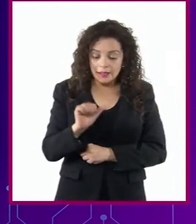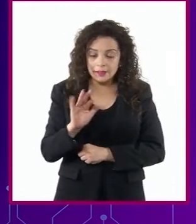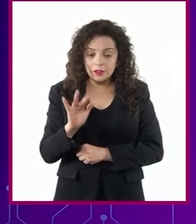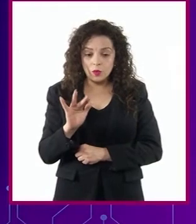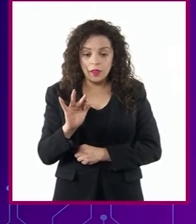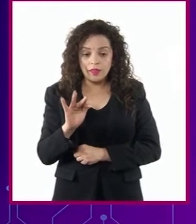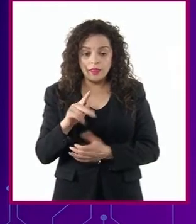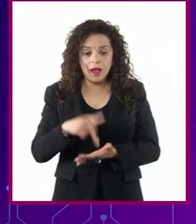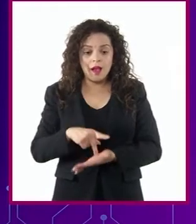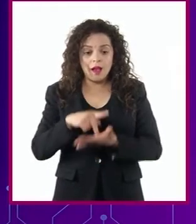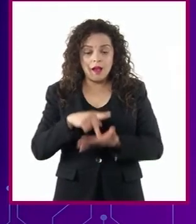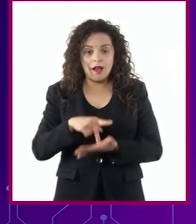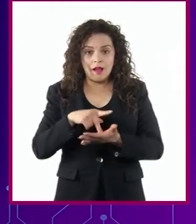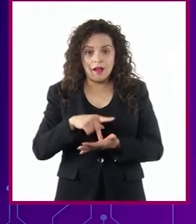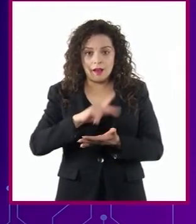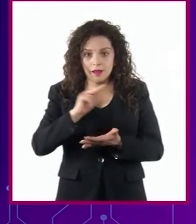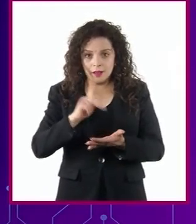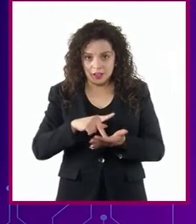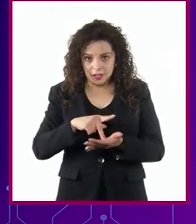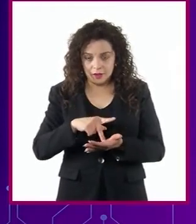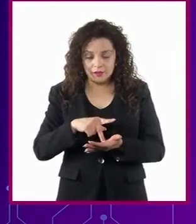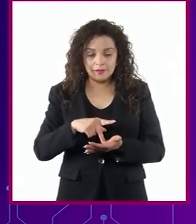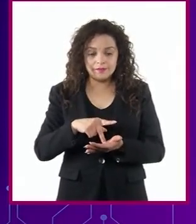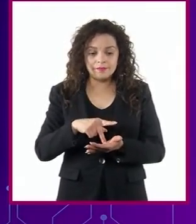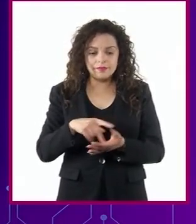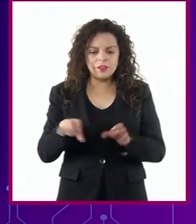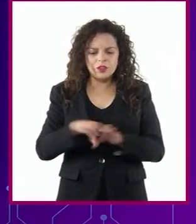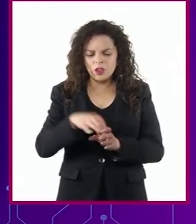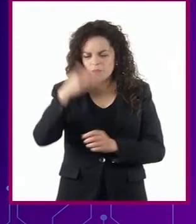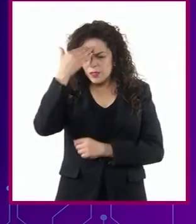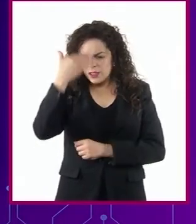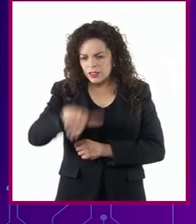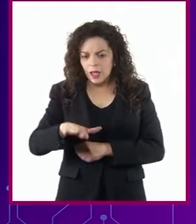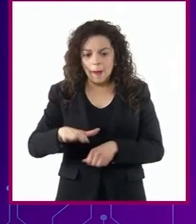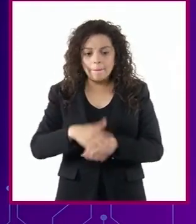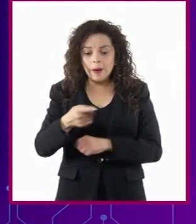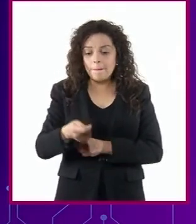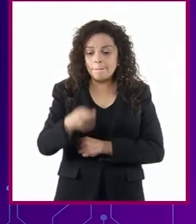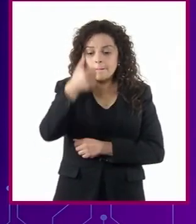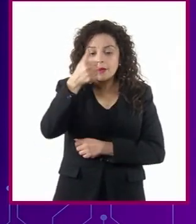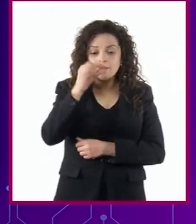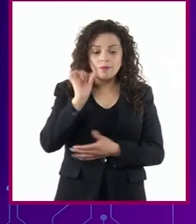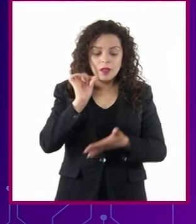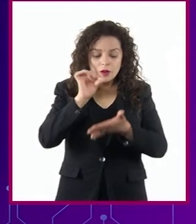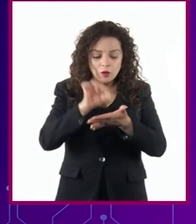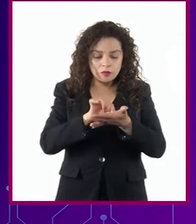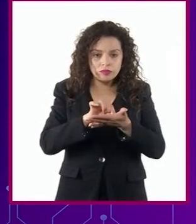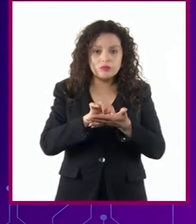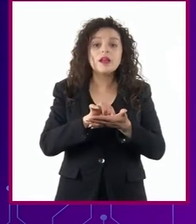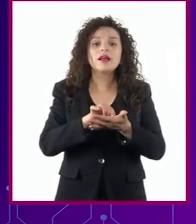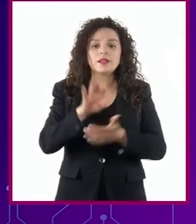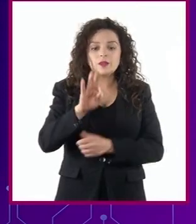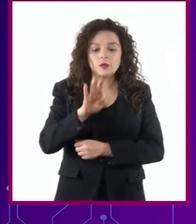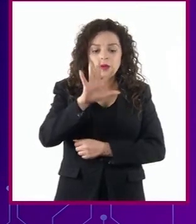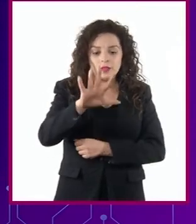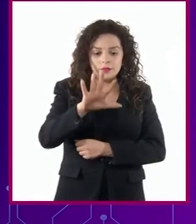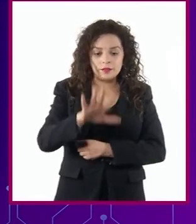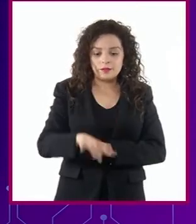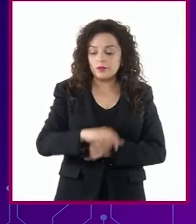kilogramos. Lo anterior se puede saber porque la primera marca de clase es 45 y la